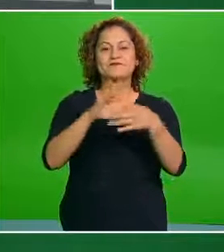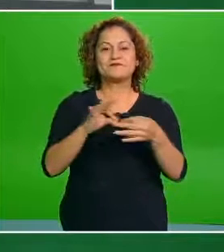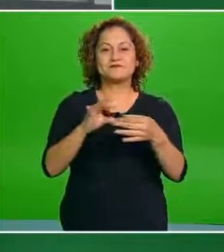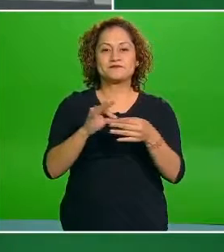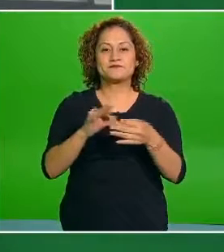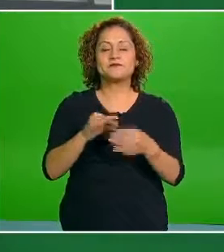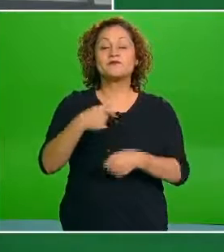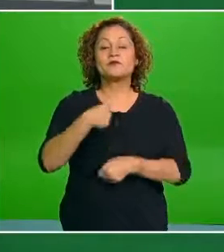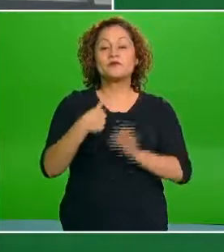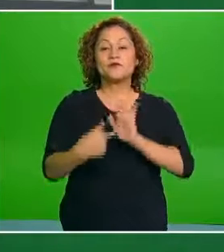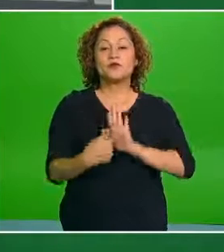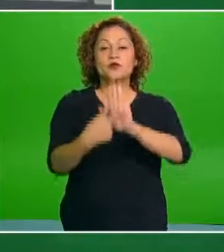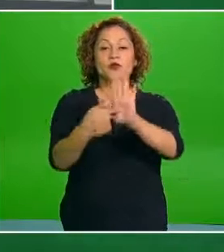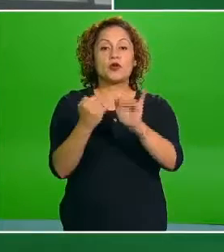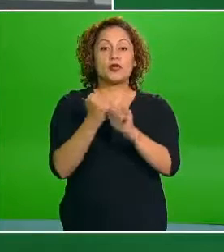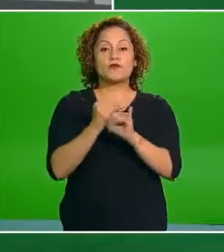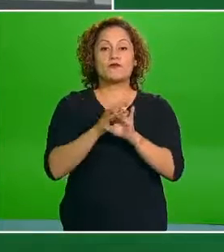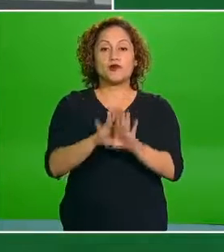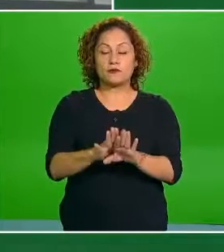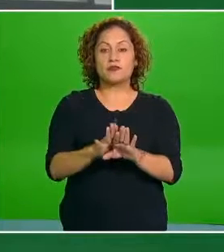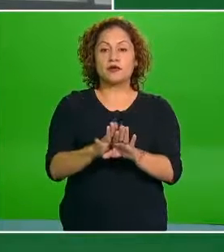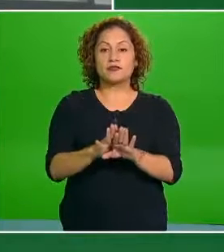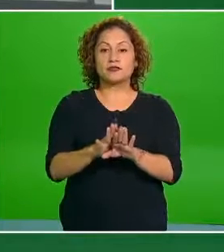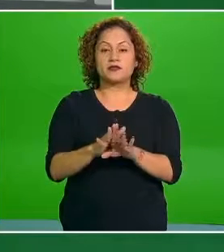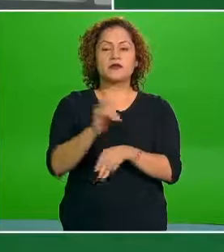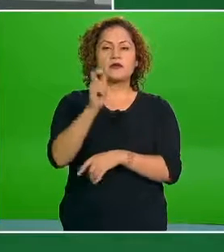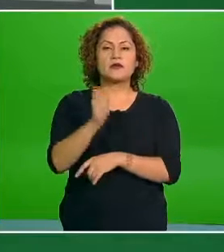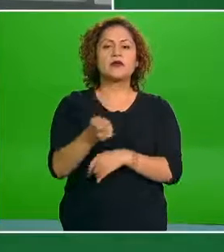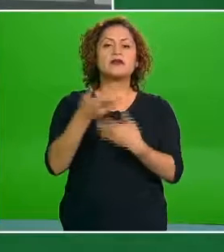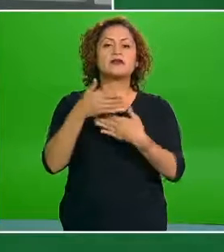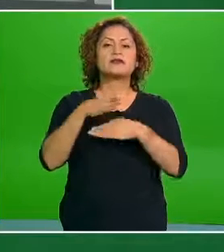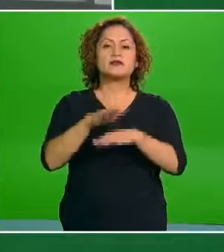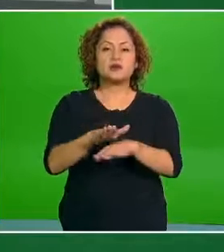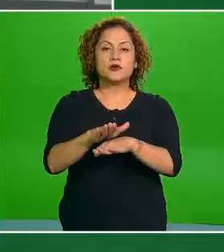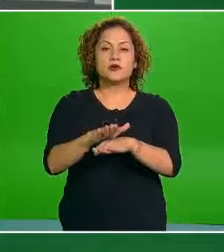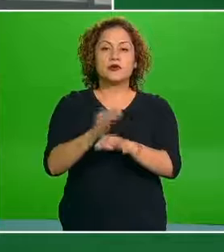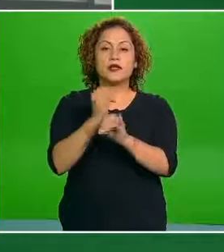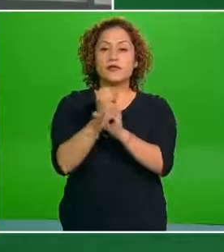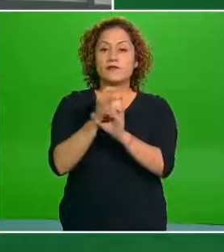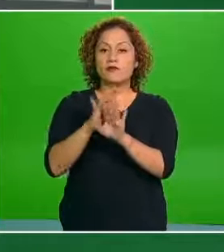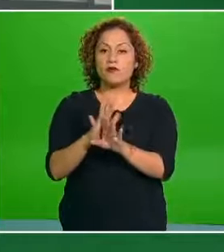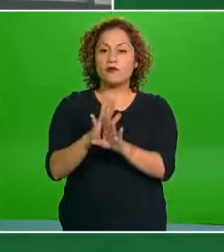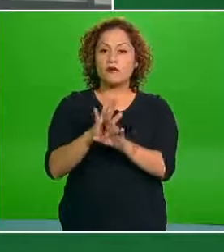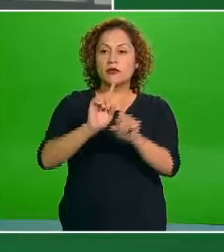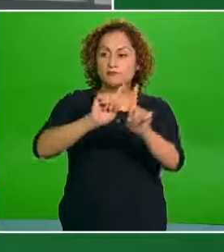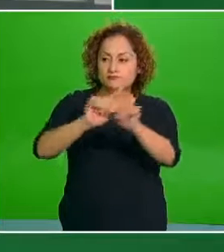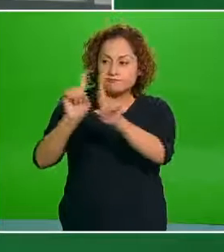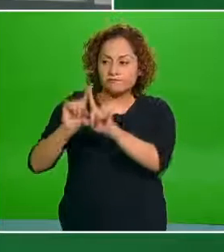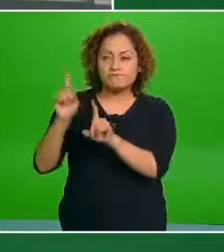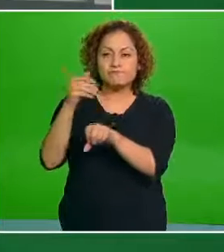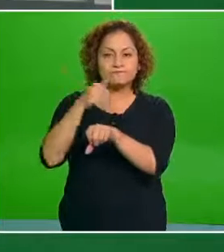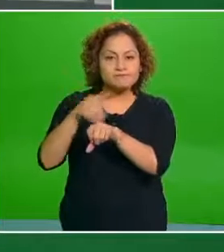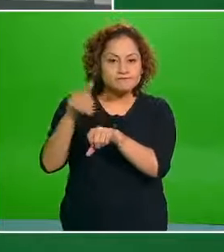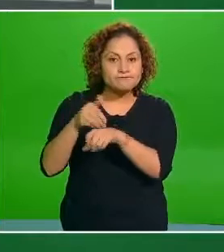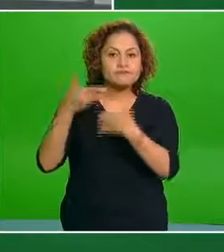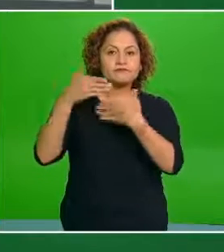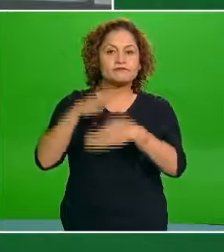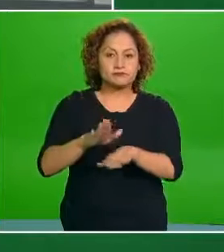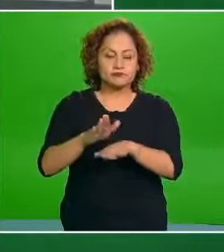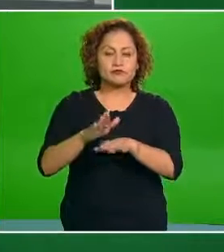este componente, el componente que tiene que ver exclusivamente con la información técnica en relación a la pandemia por